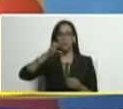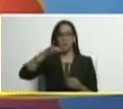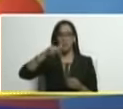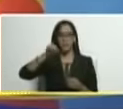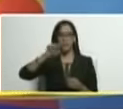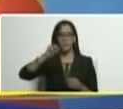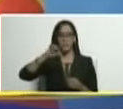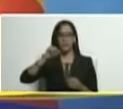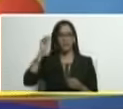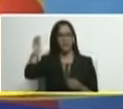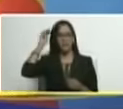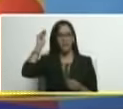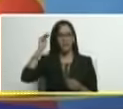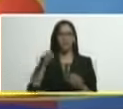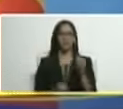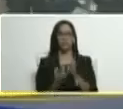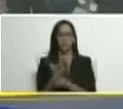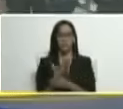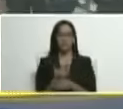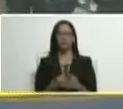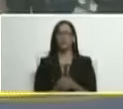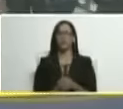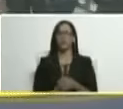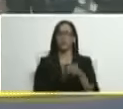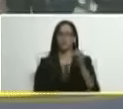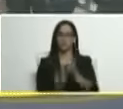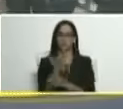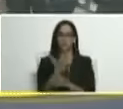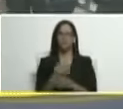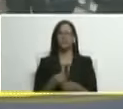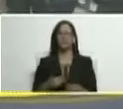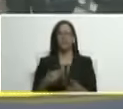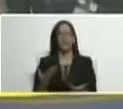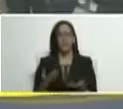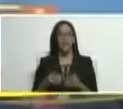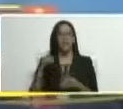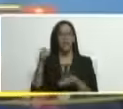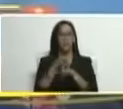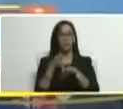maestro, fundador de la gran República Socialista de Vietnam.